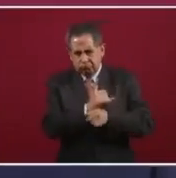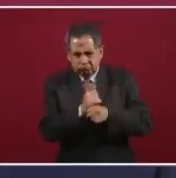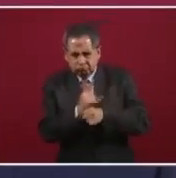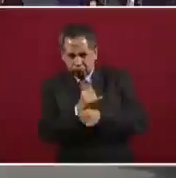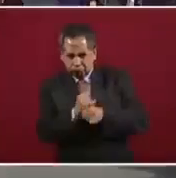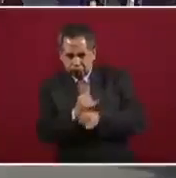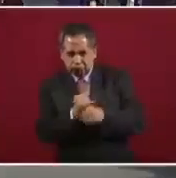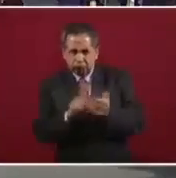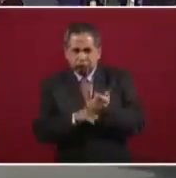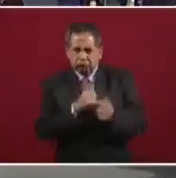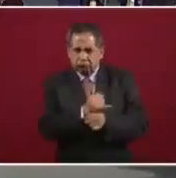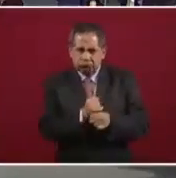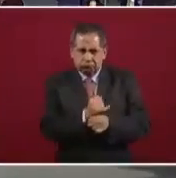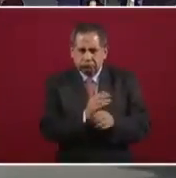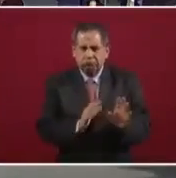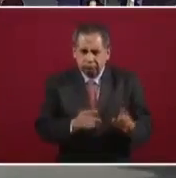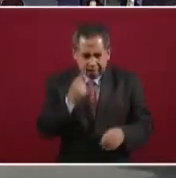investigación.